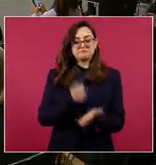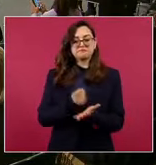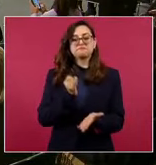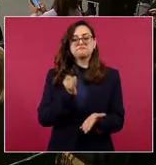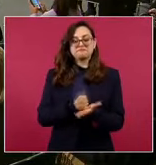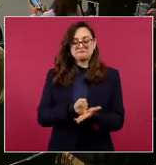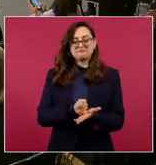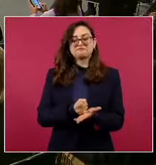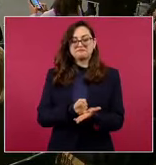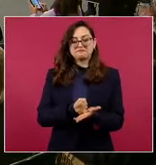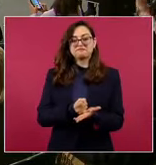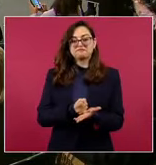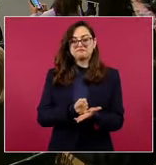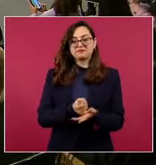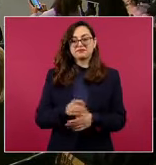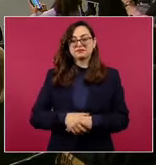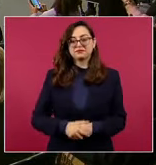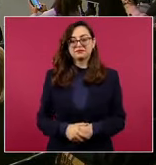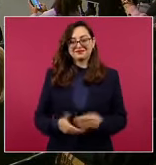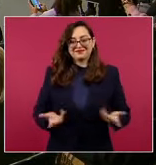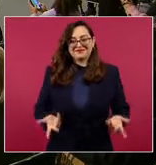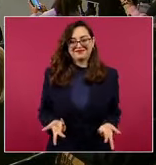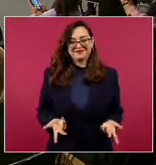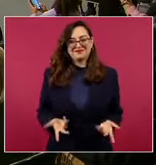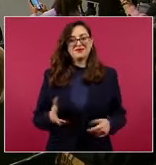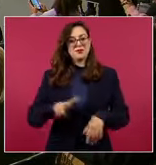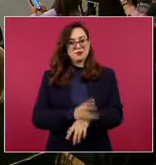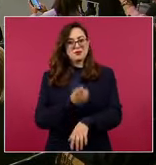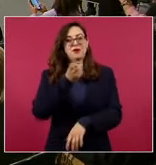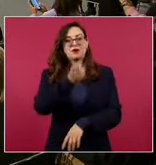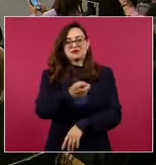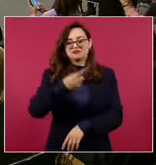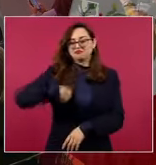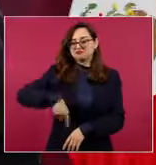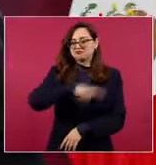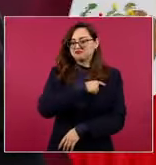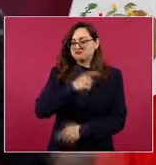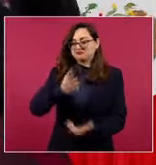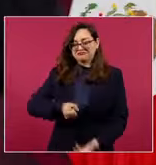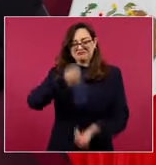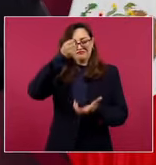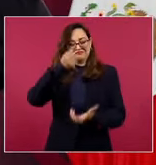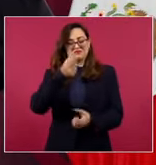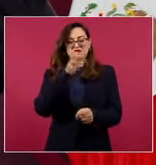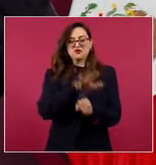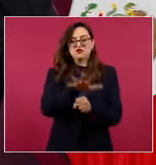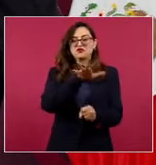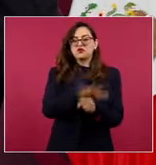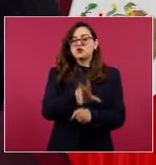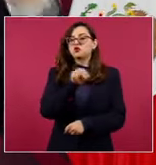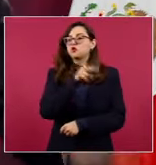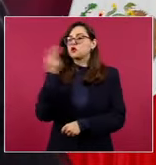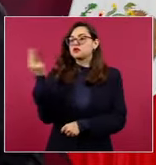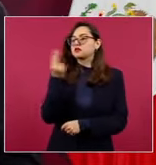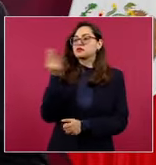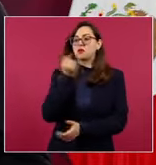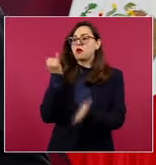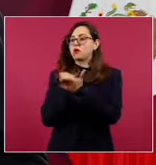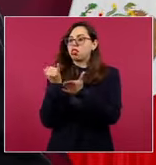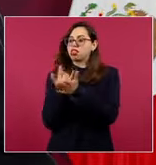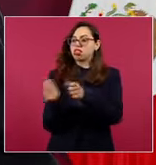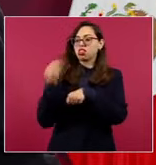Pues por eso no tenemos que aumentar impuestos, ni hay gasolinazos,